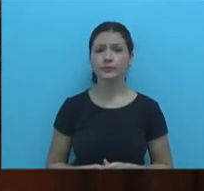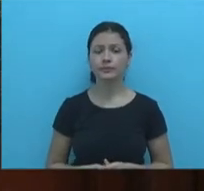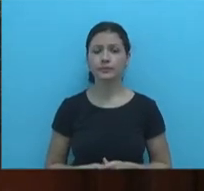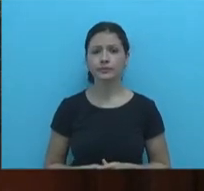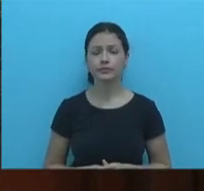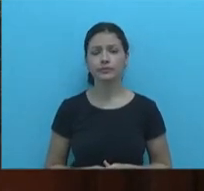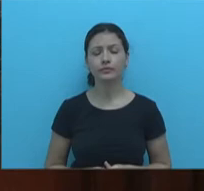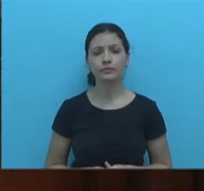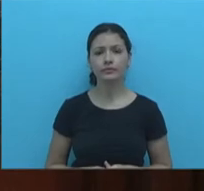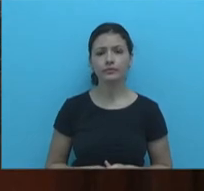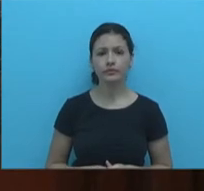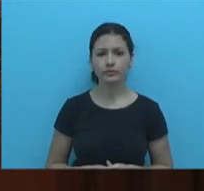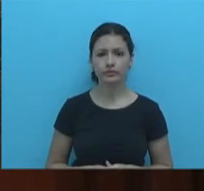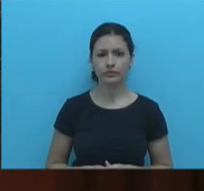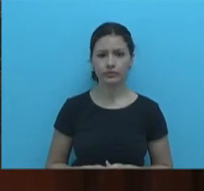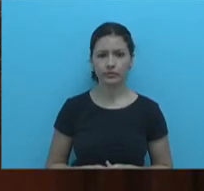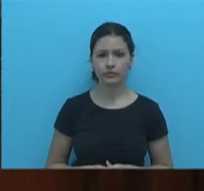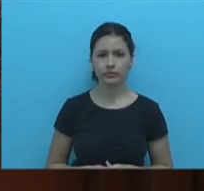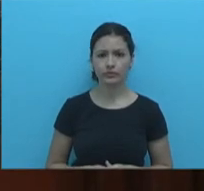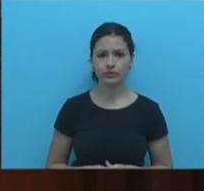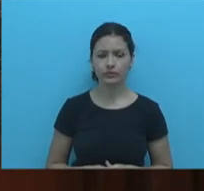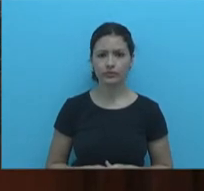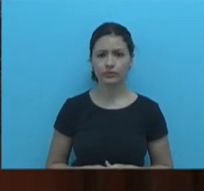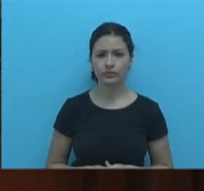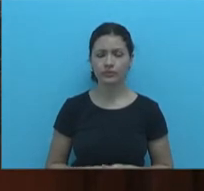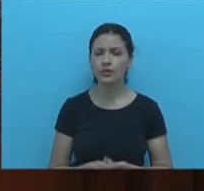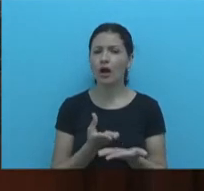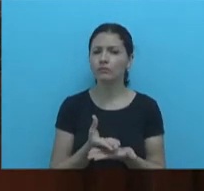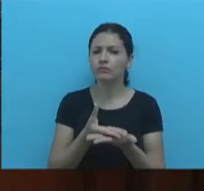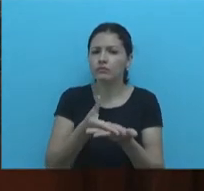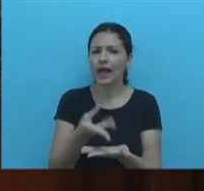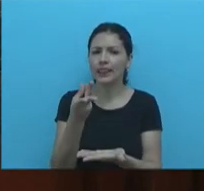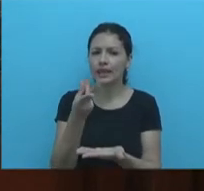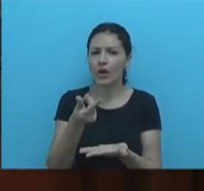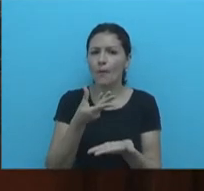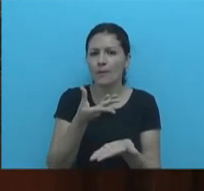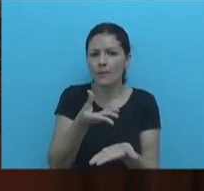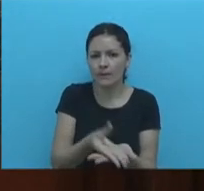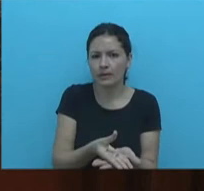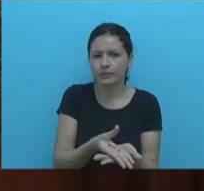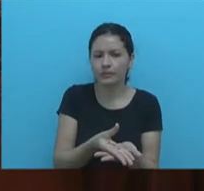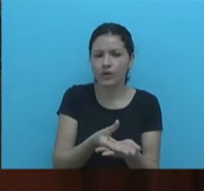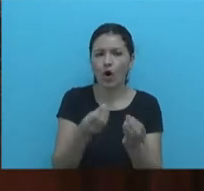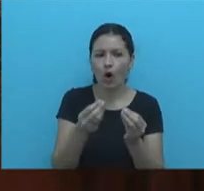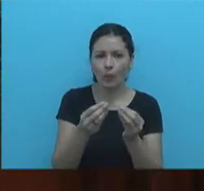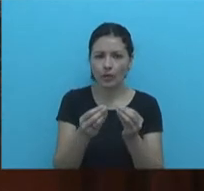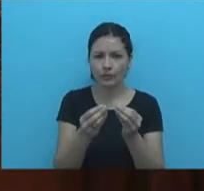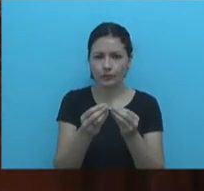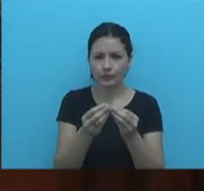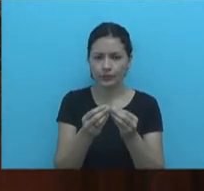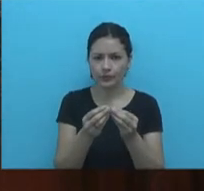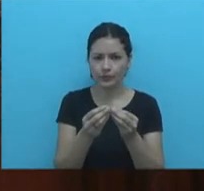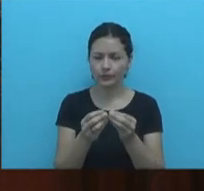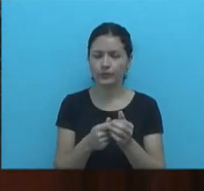talleres de proyección de vida gratuito. Artículo décimo, el fondo referido en el artículo primero se integrará de recursos tales